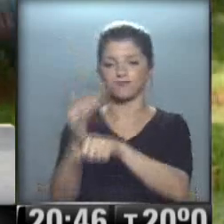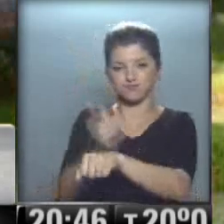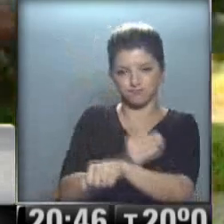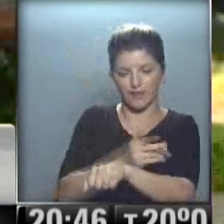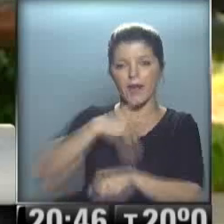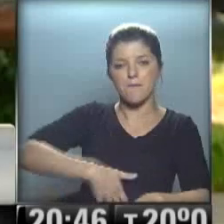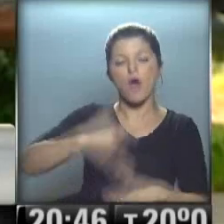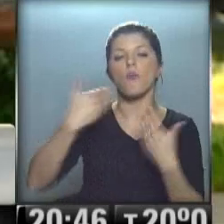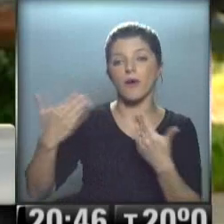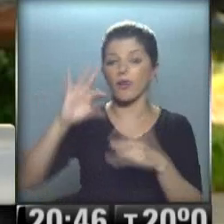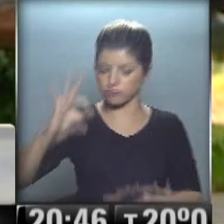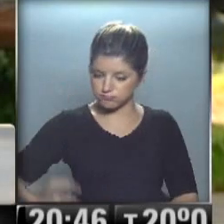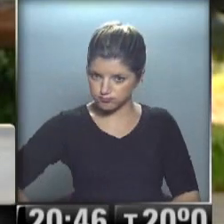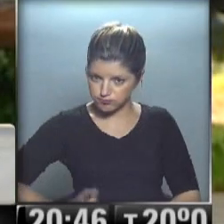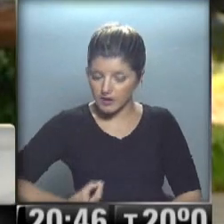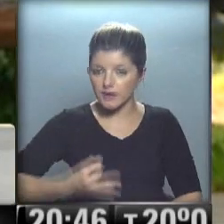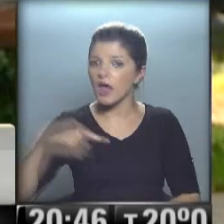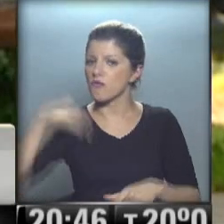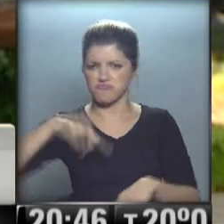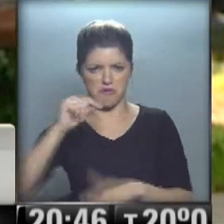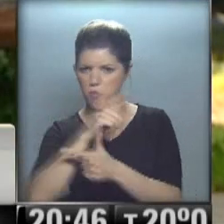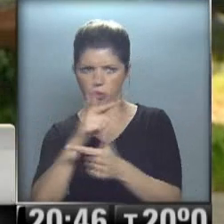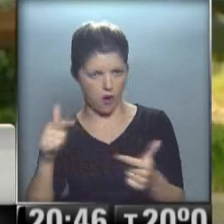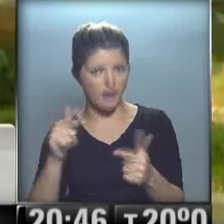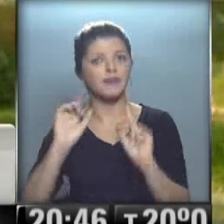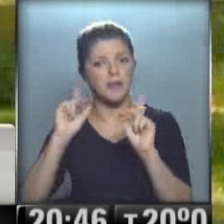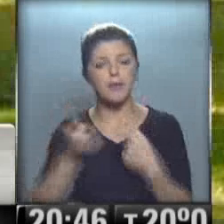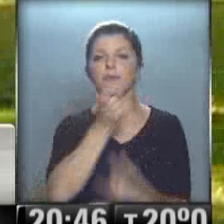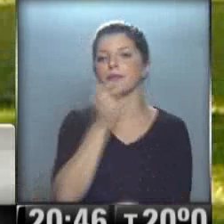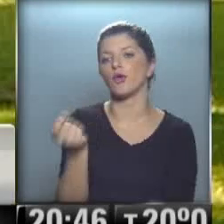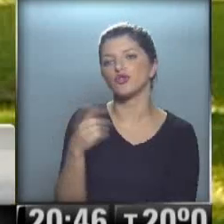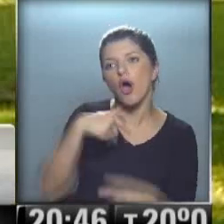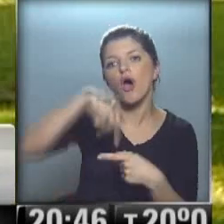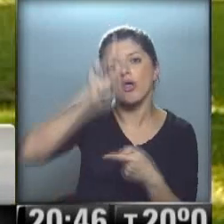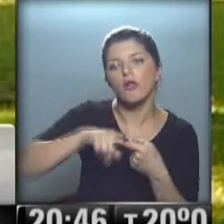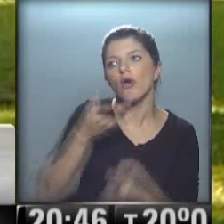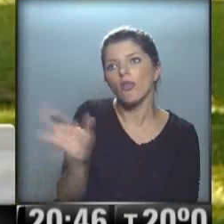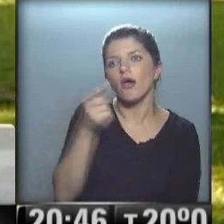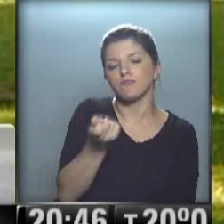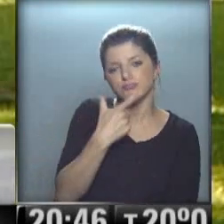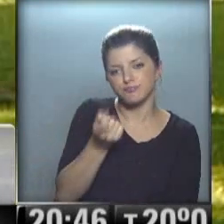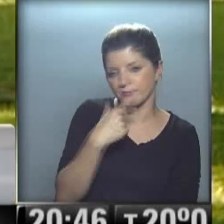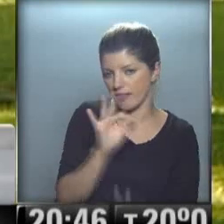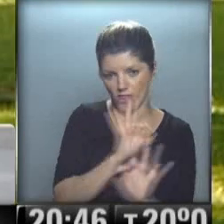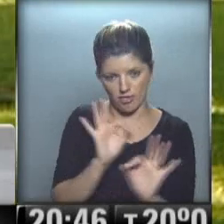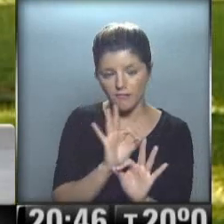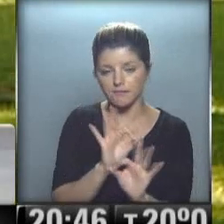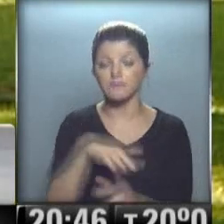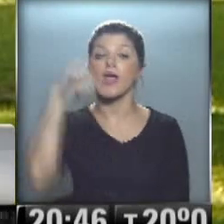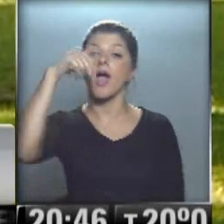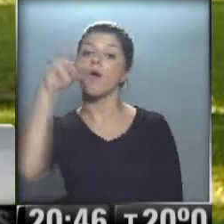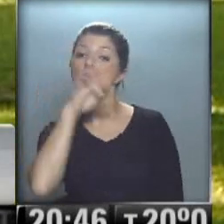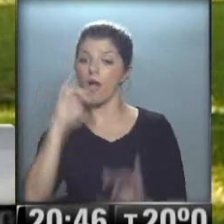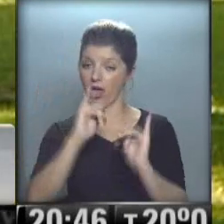fácil colocación, poco invasivo, que no duele y que las desliga de la ingesta diaria de pastillas. En las adolescentes tenemos